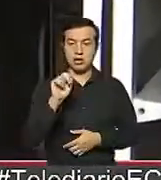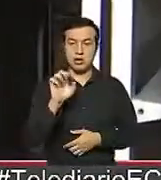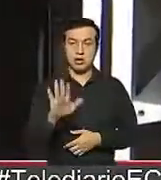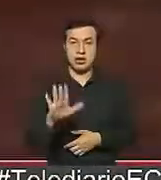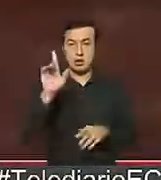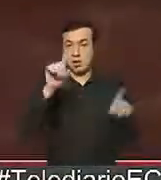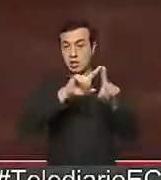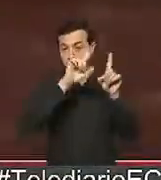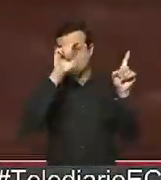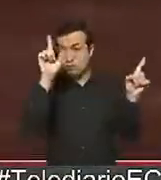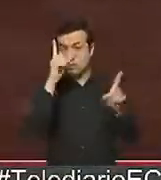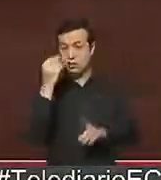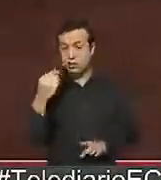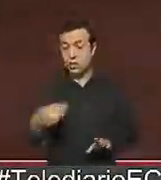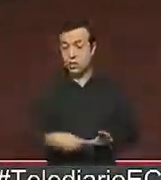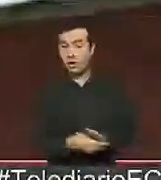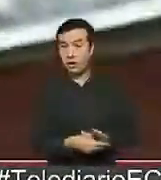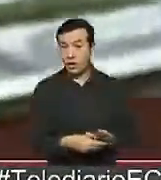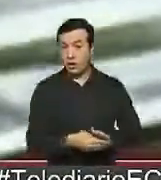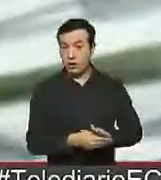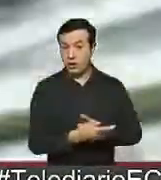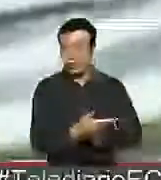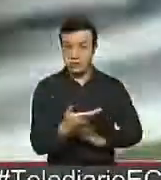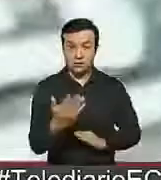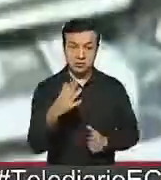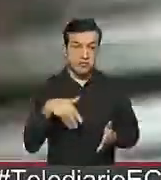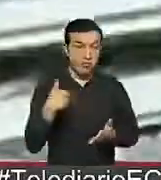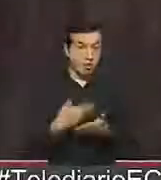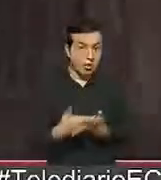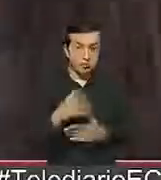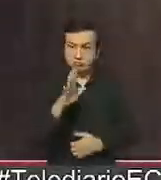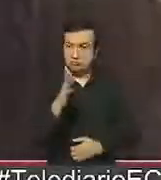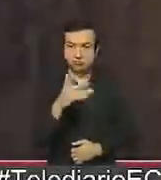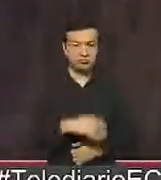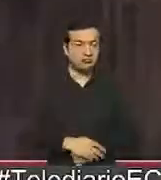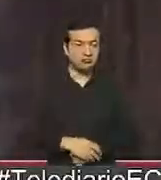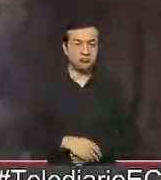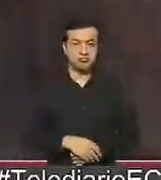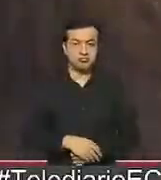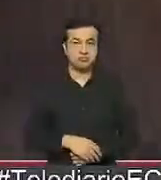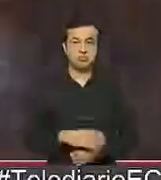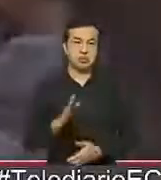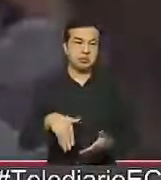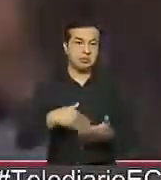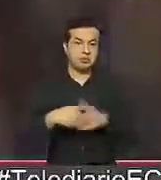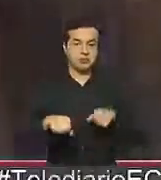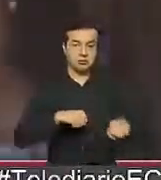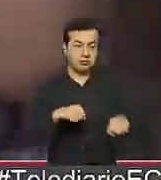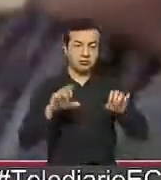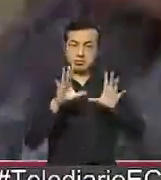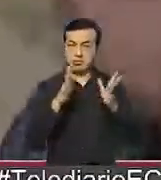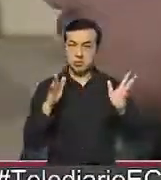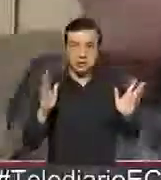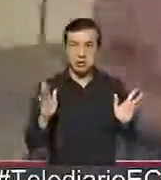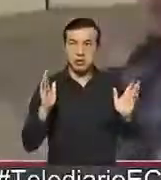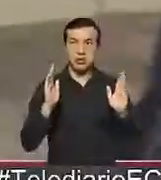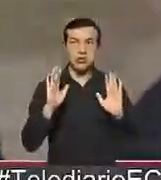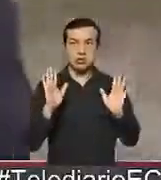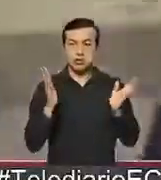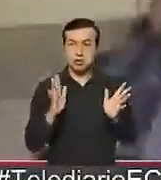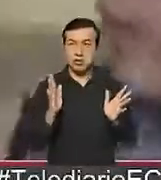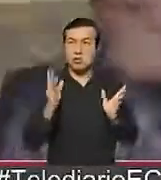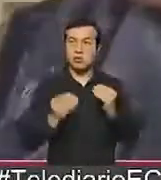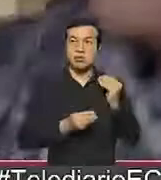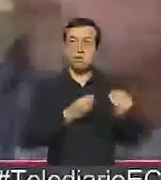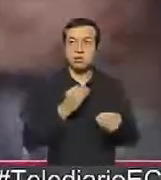empresa que supuestamente habría entregado aportes, tampoco acudió. No se presentó a la diligencia, por eso no se dio, van a sentar